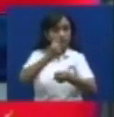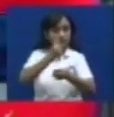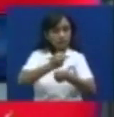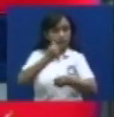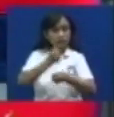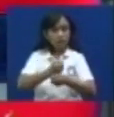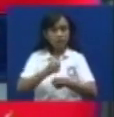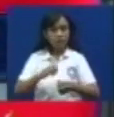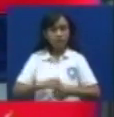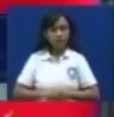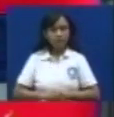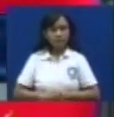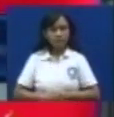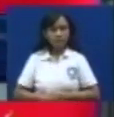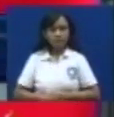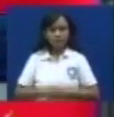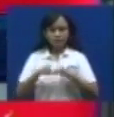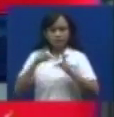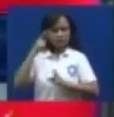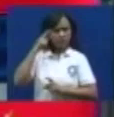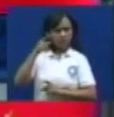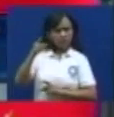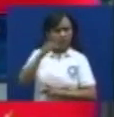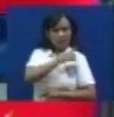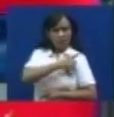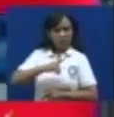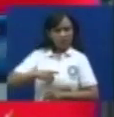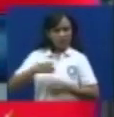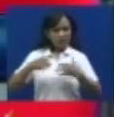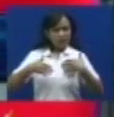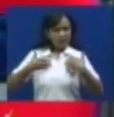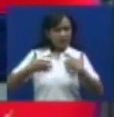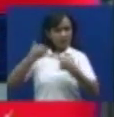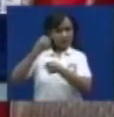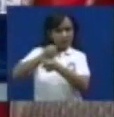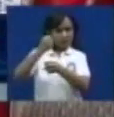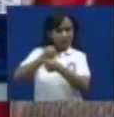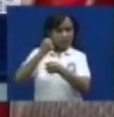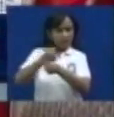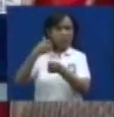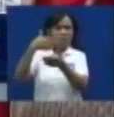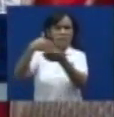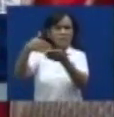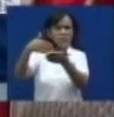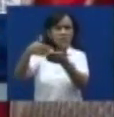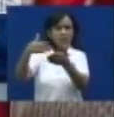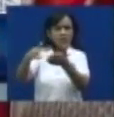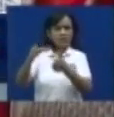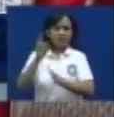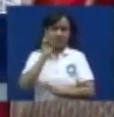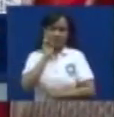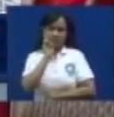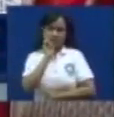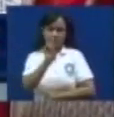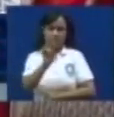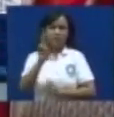que parece trabajo fácil y alegre, quien lo ve a la distancia.